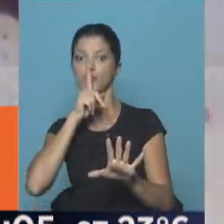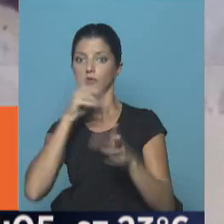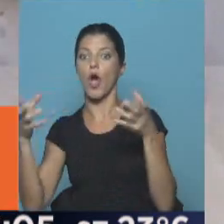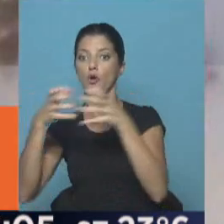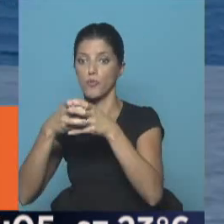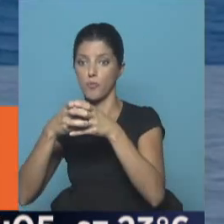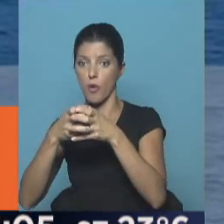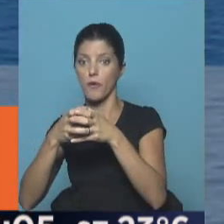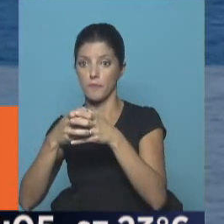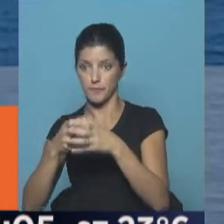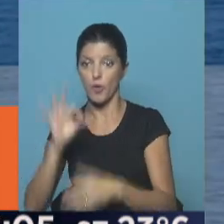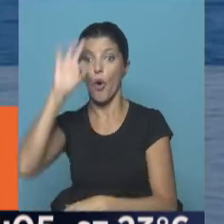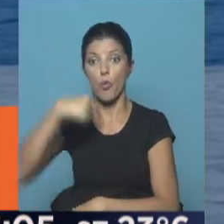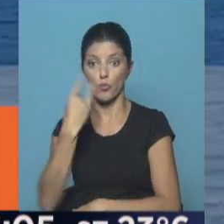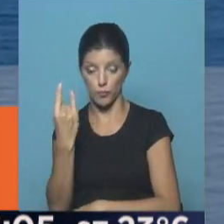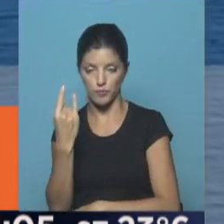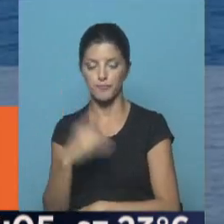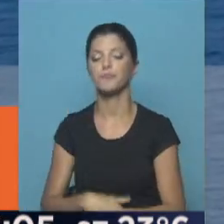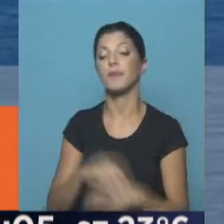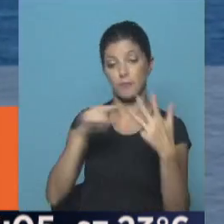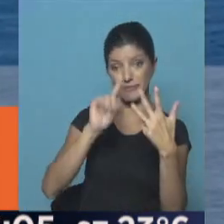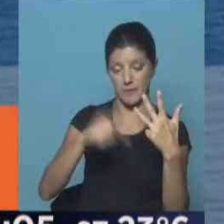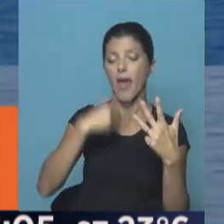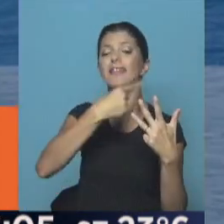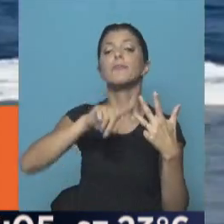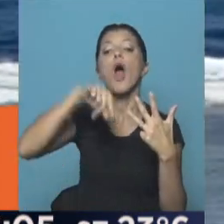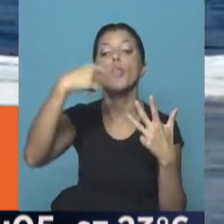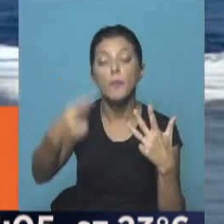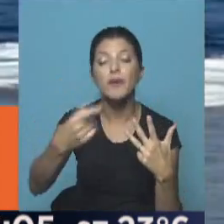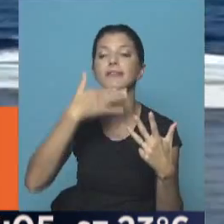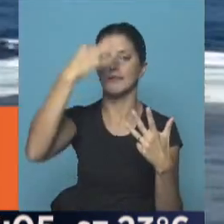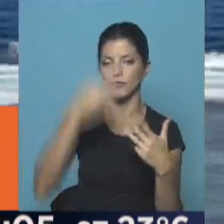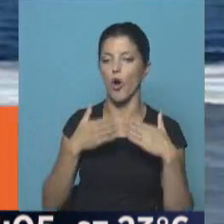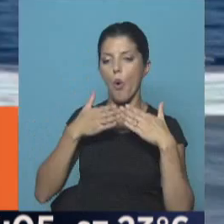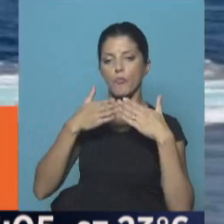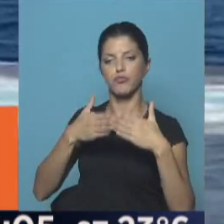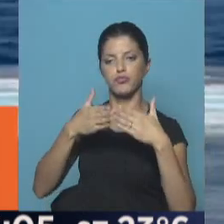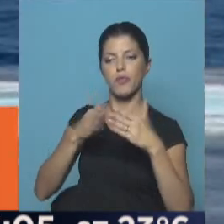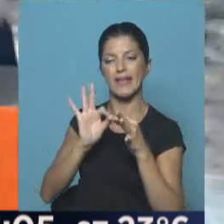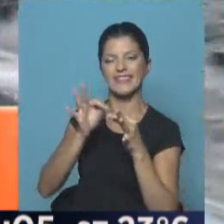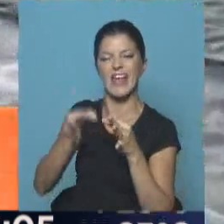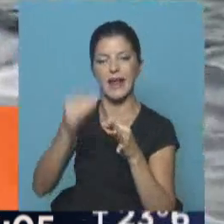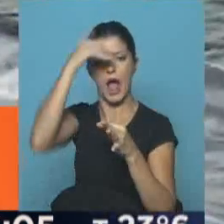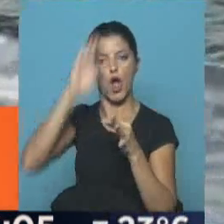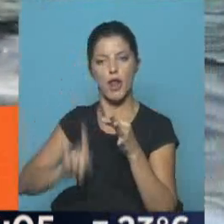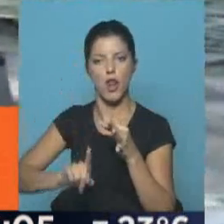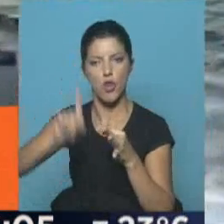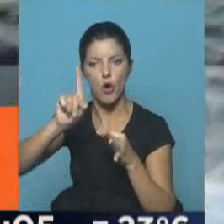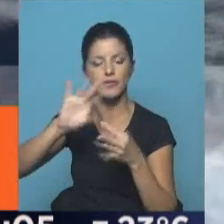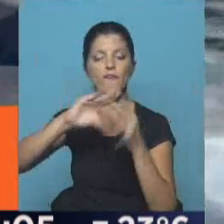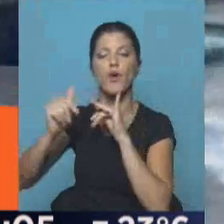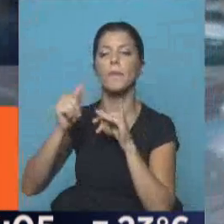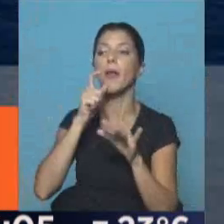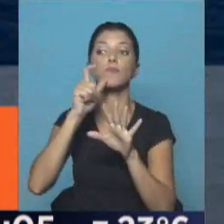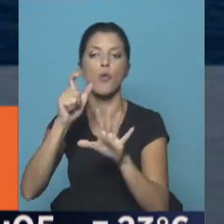Unidas. Semanas después, ordenaba el envío de una flota a las inmediaciones de Corea del Norte como respuesta a los ensayos